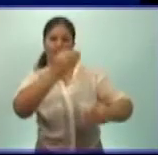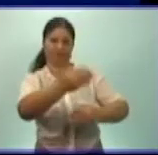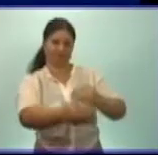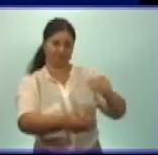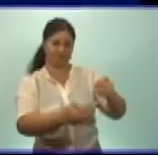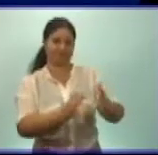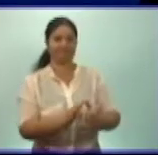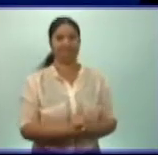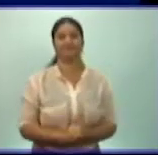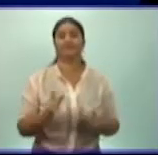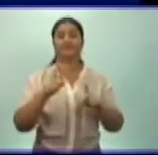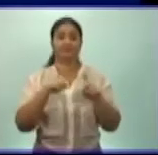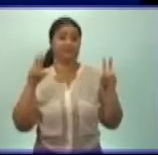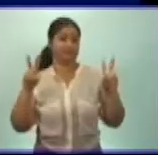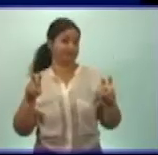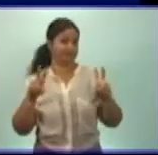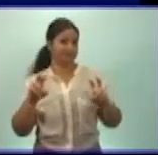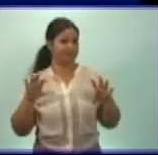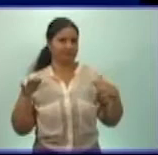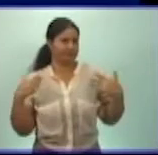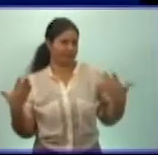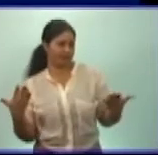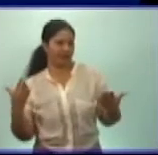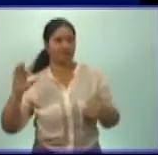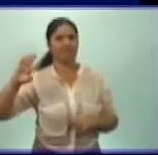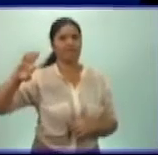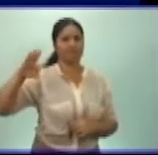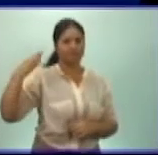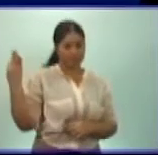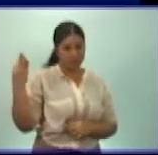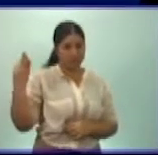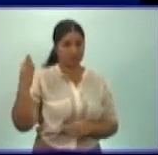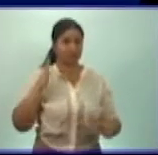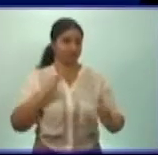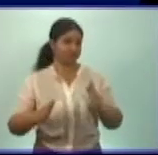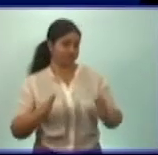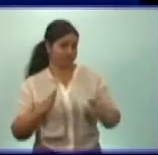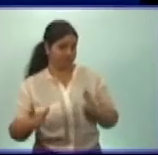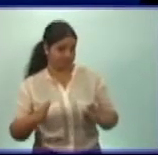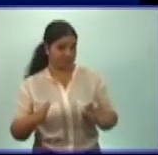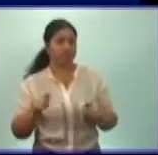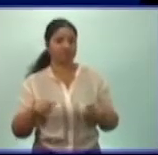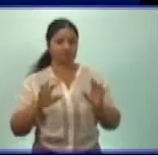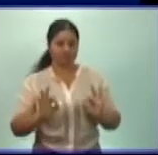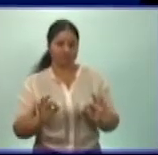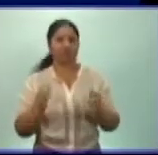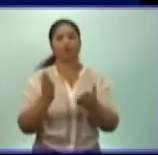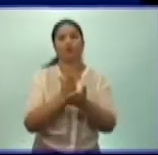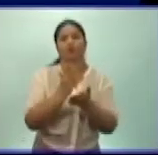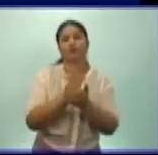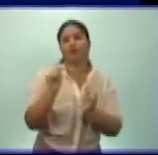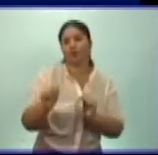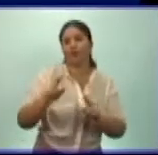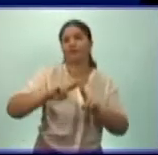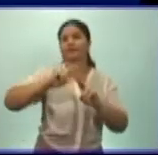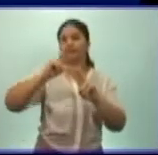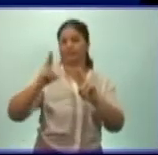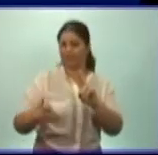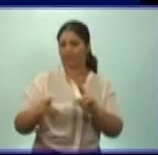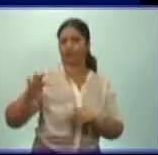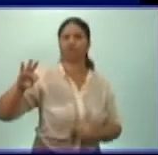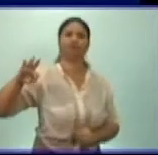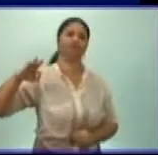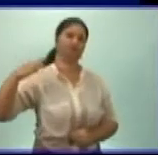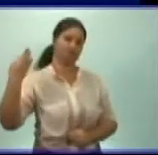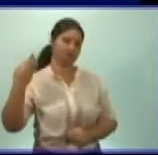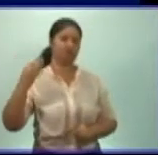asunto, Francia en la época de Luis XIV, el teatro clásico francés en su periodo de mayor esplendor,